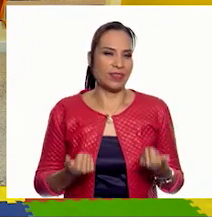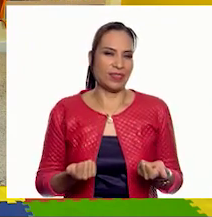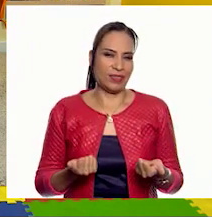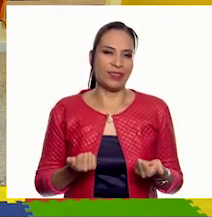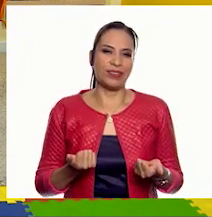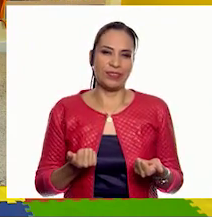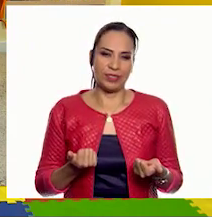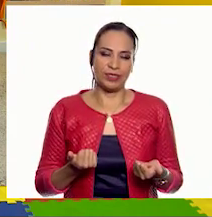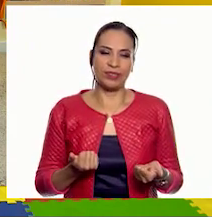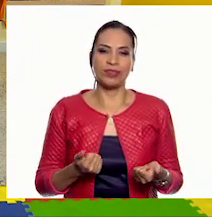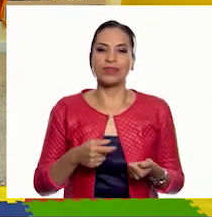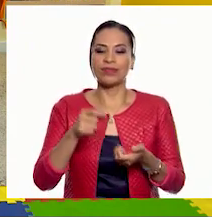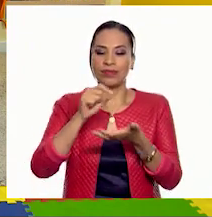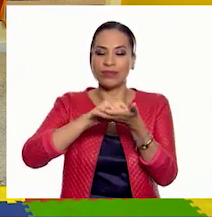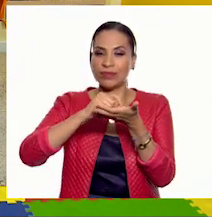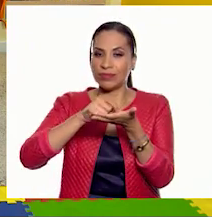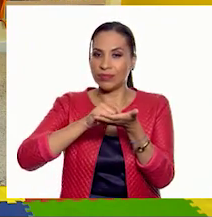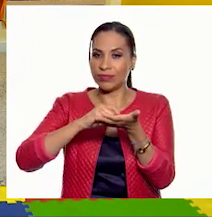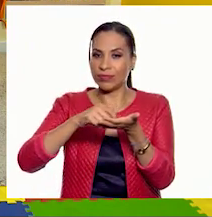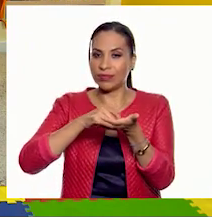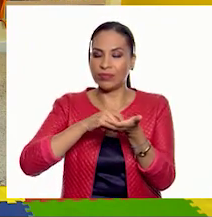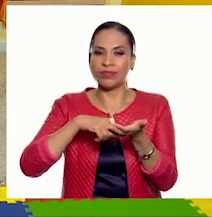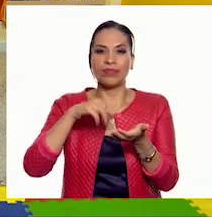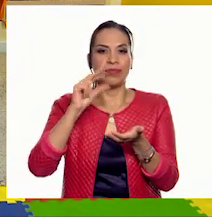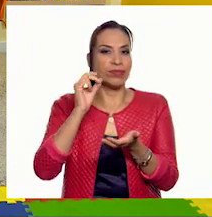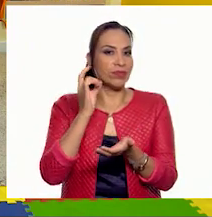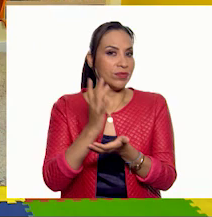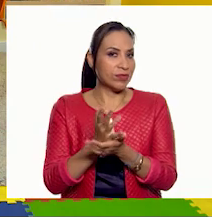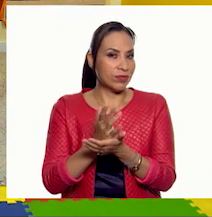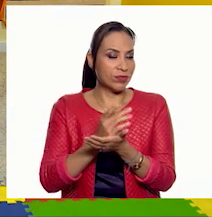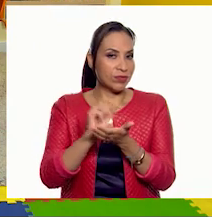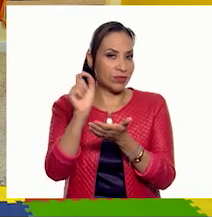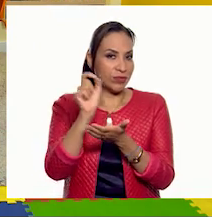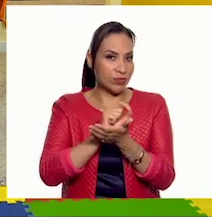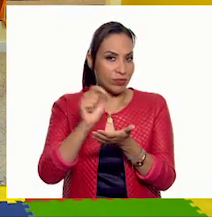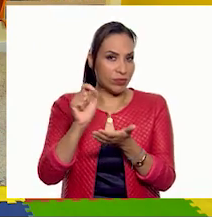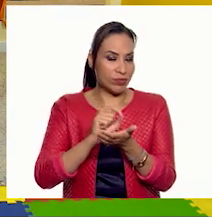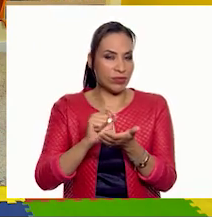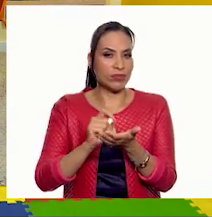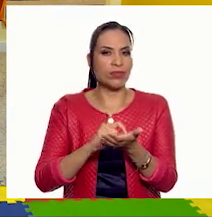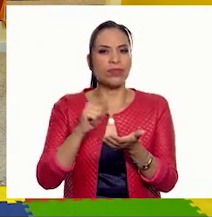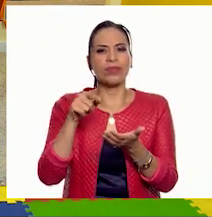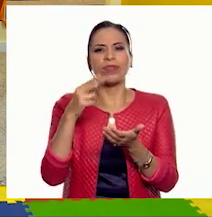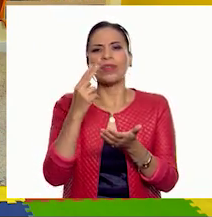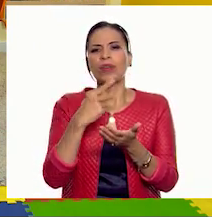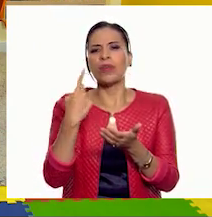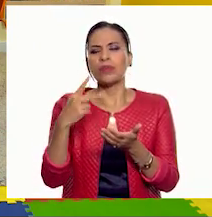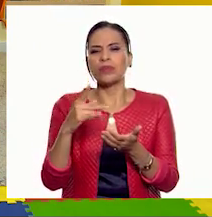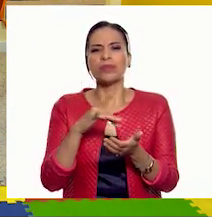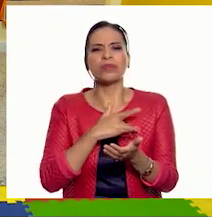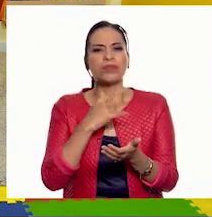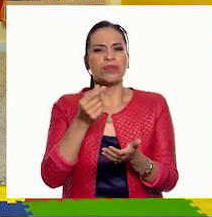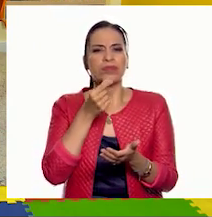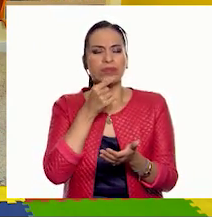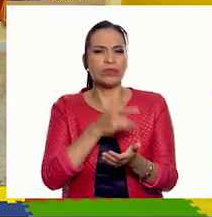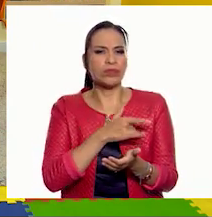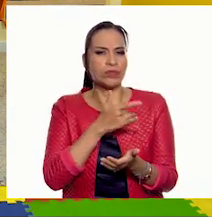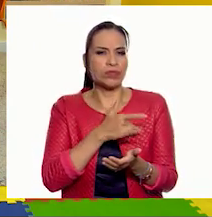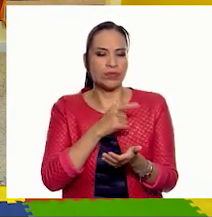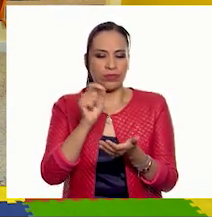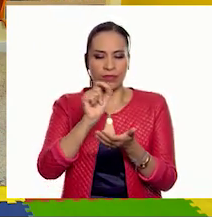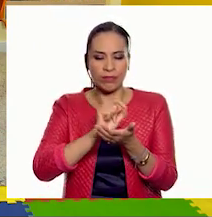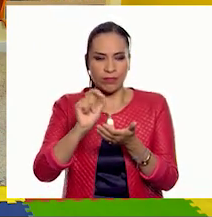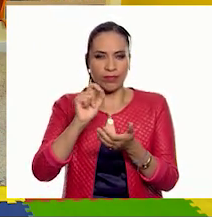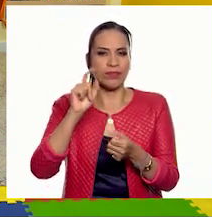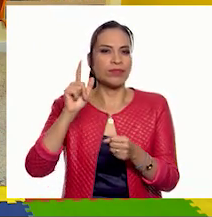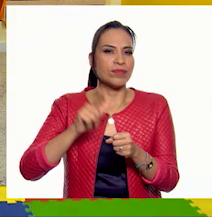¡Entiendo! Los garabatos no son solo rayas, sino marcas intencionales. Son